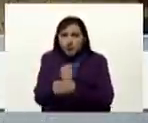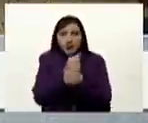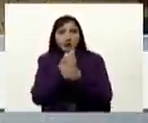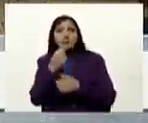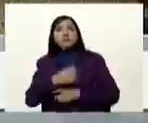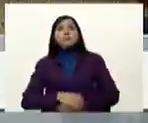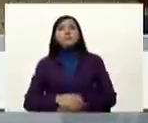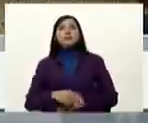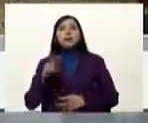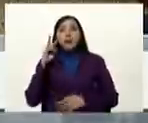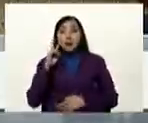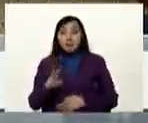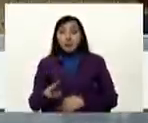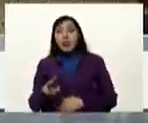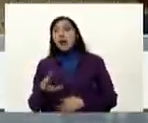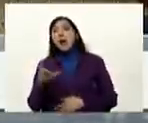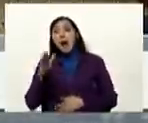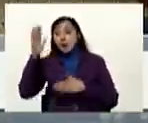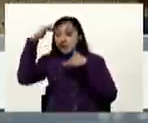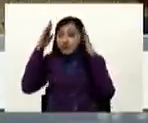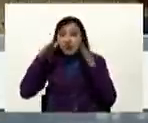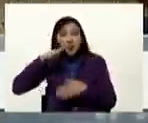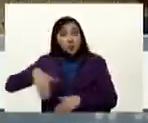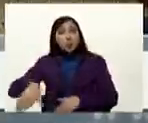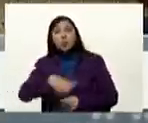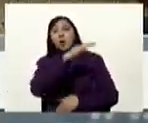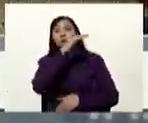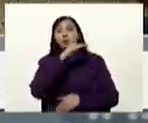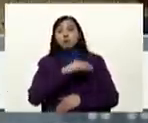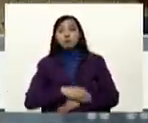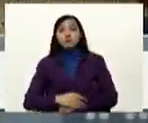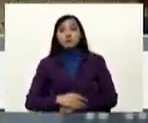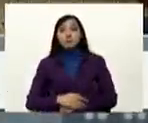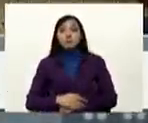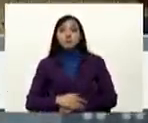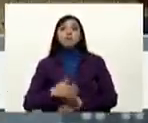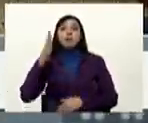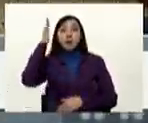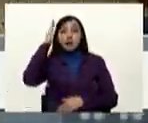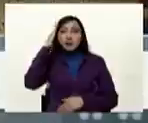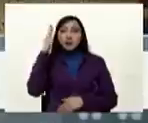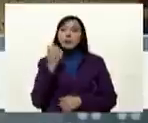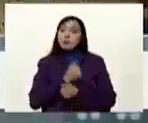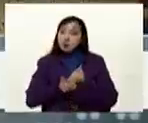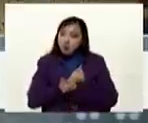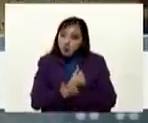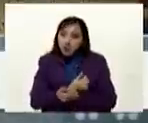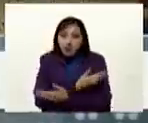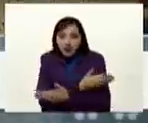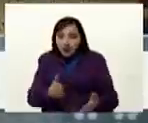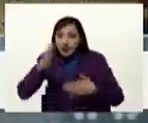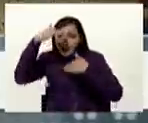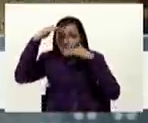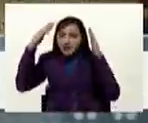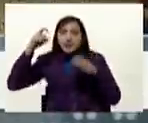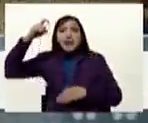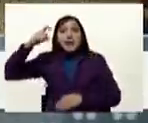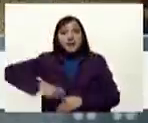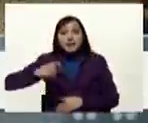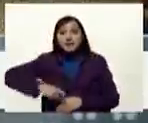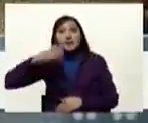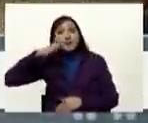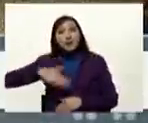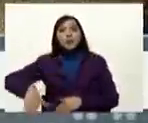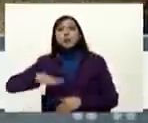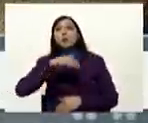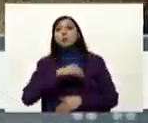fueran y supieran escuchar a la gente, para que supieran con amor atender los requerimientos de la gente. Vamos